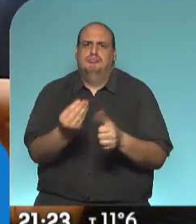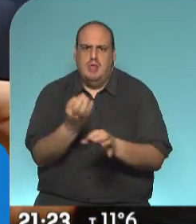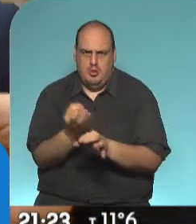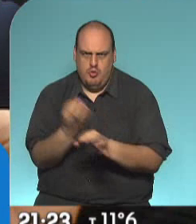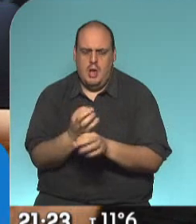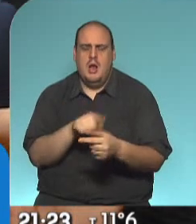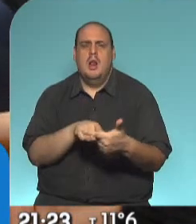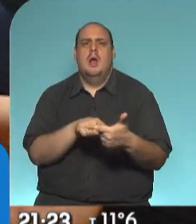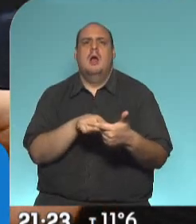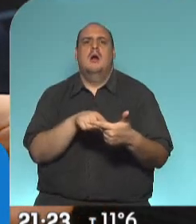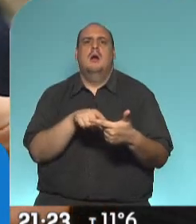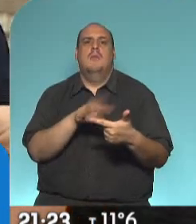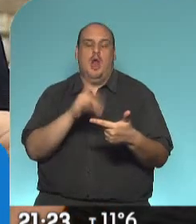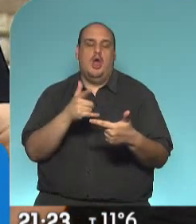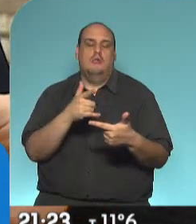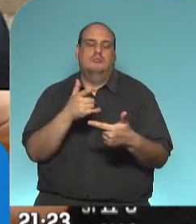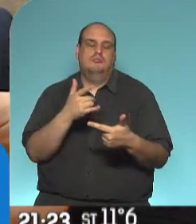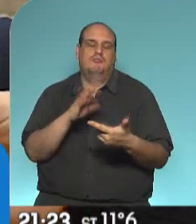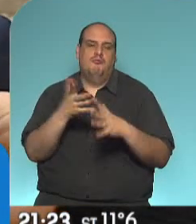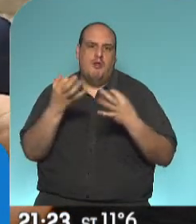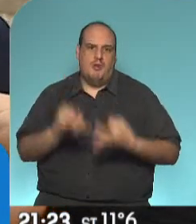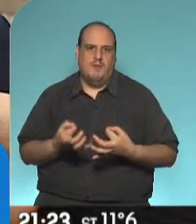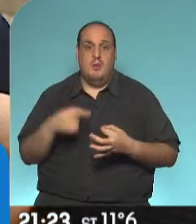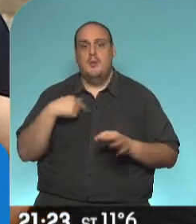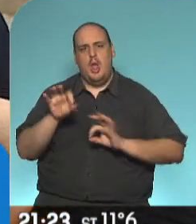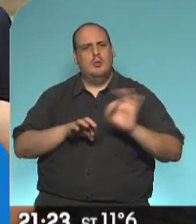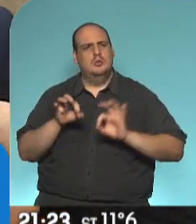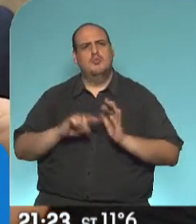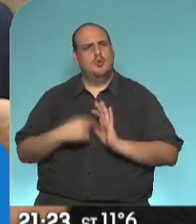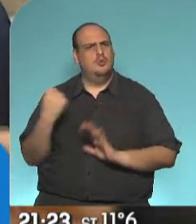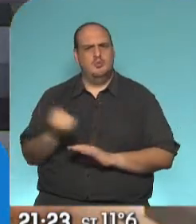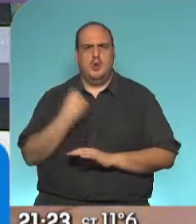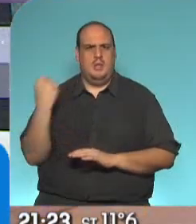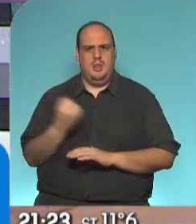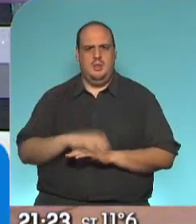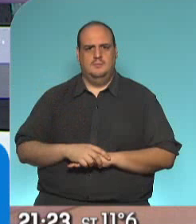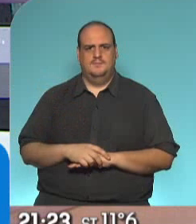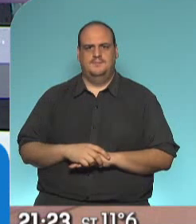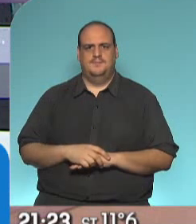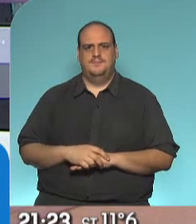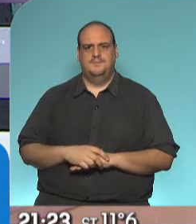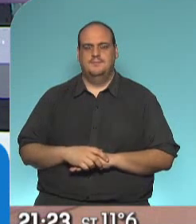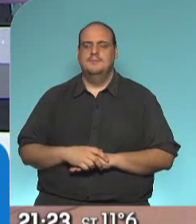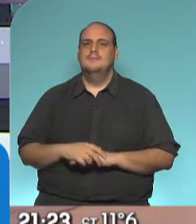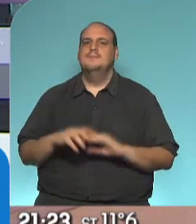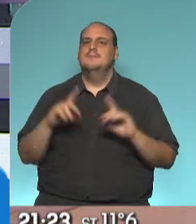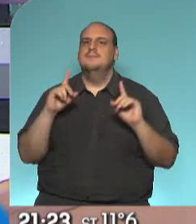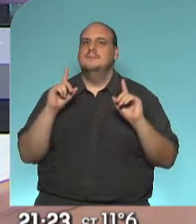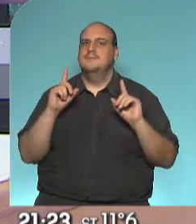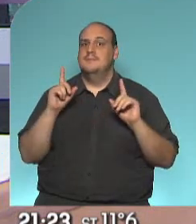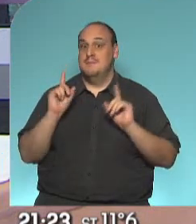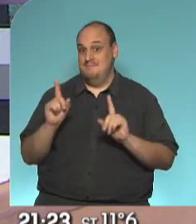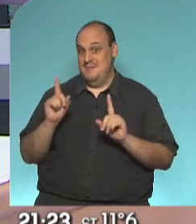educativa, quizás más formal. Pero este proyecto es muy importante en ese sentido. A propósito de esto,